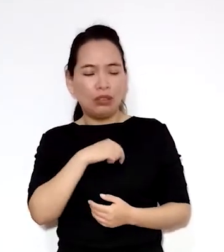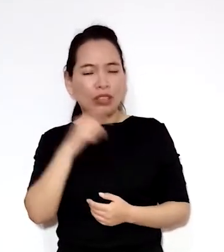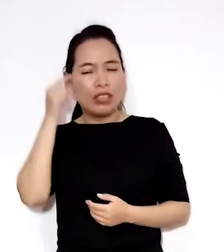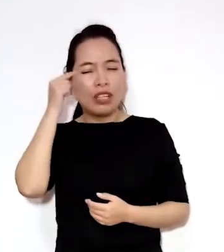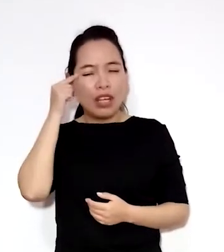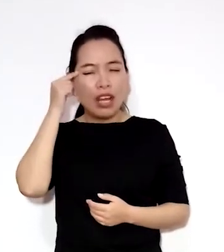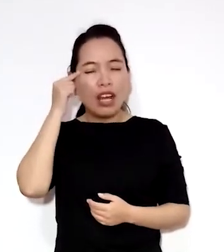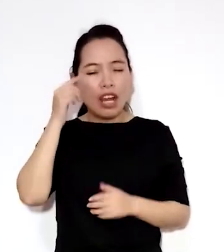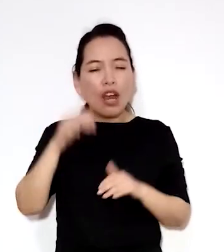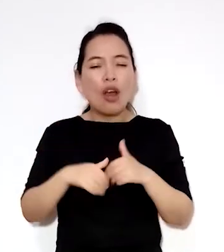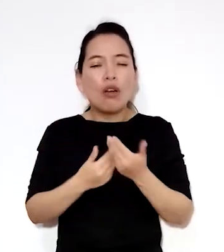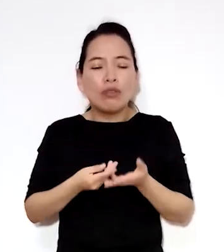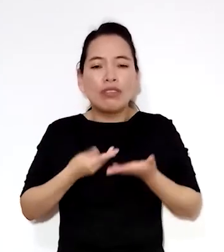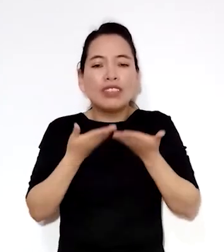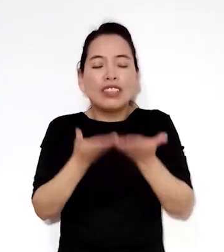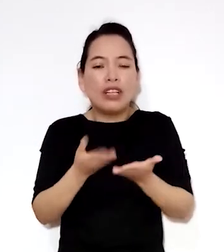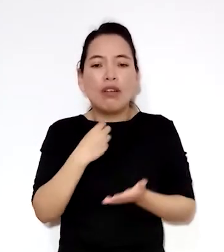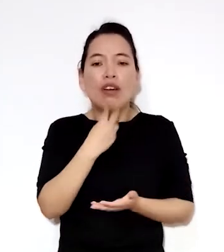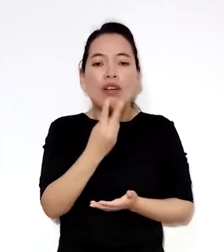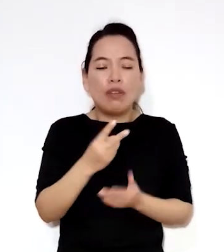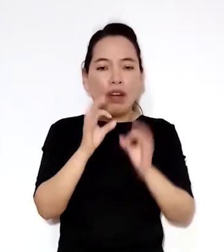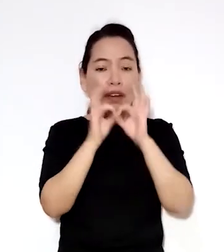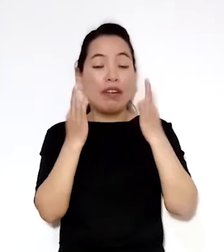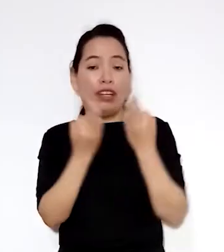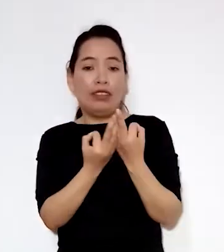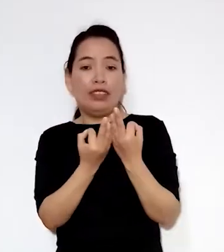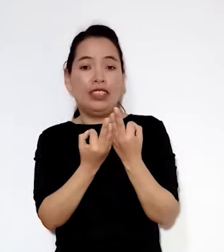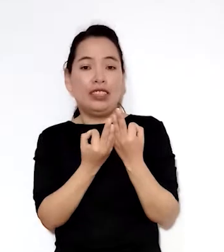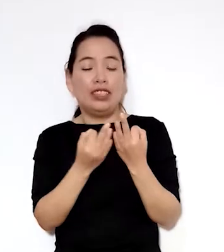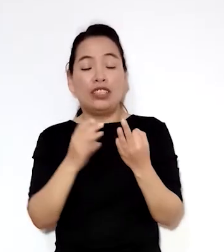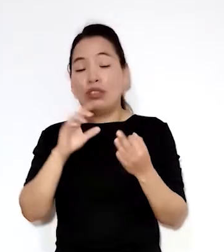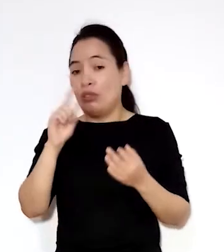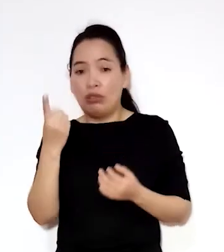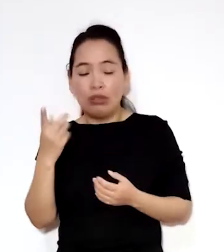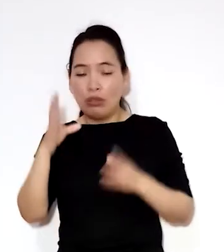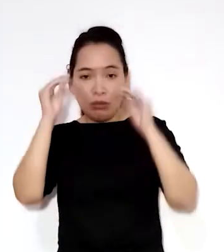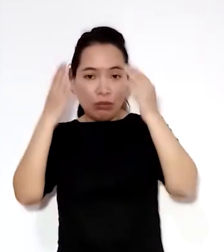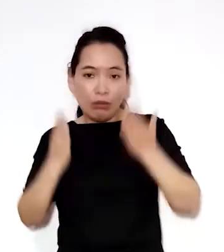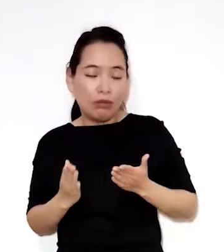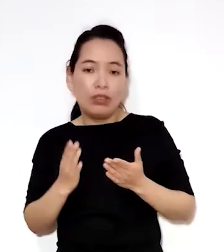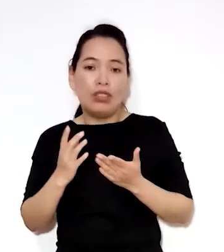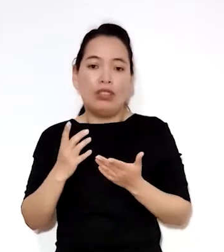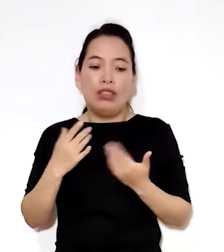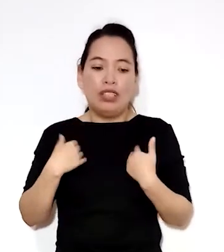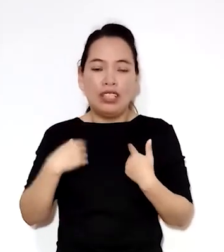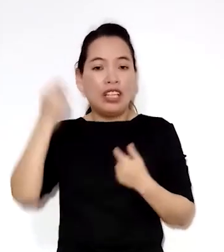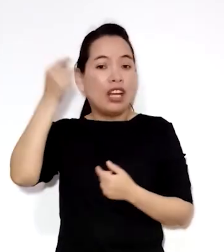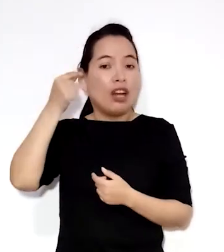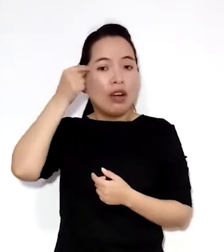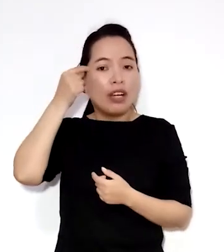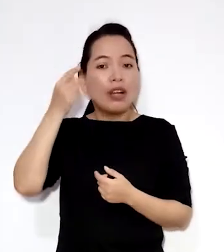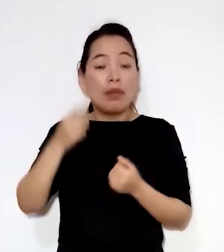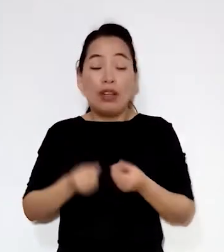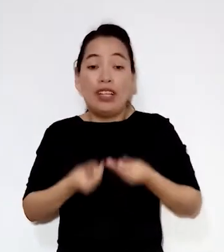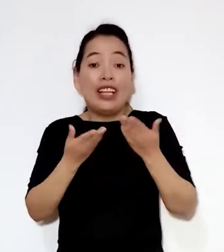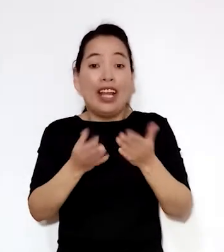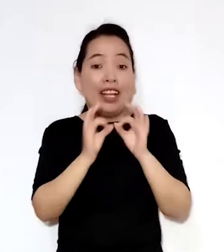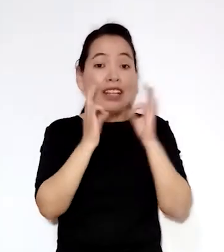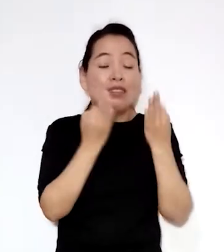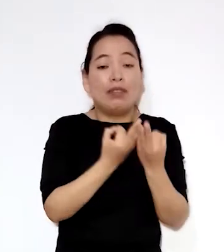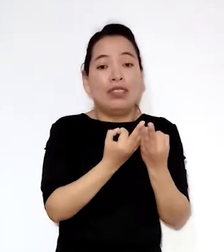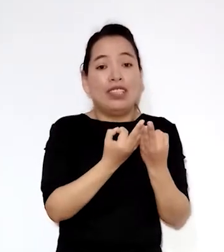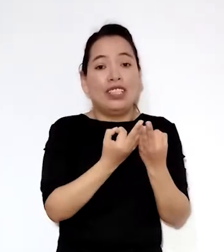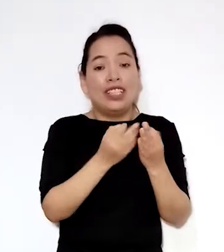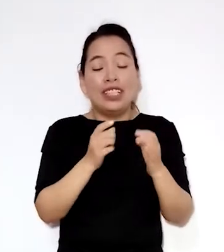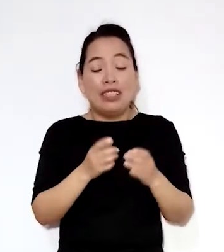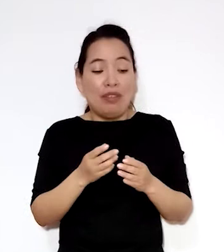solamente la voz que pueden tener los docentes o que puedan tener los gobiernos, sino cómo damos voz a las familias y fundamentalmente cómo damos voz